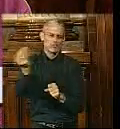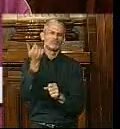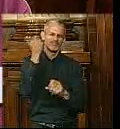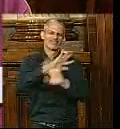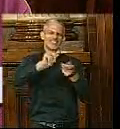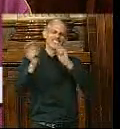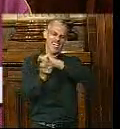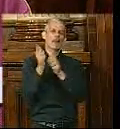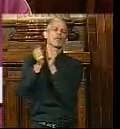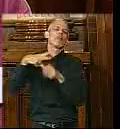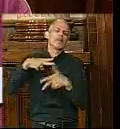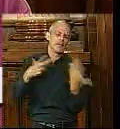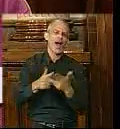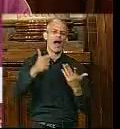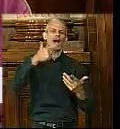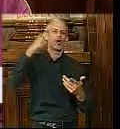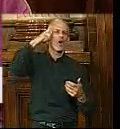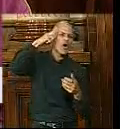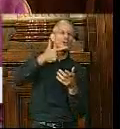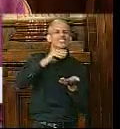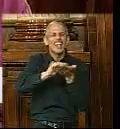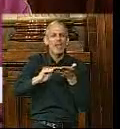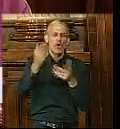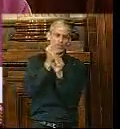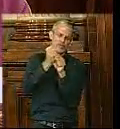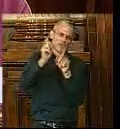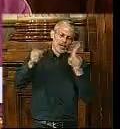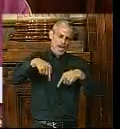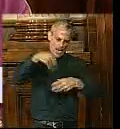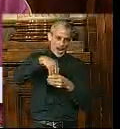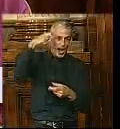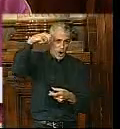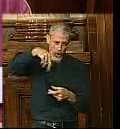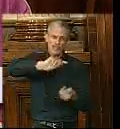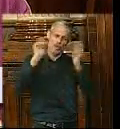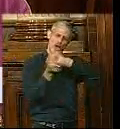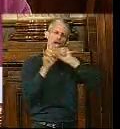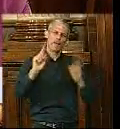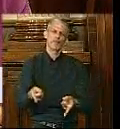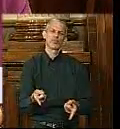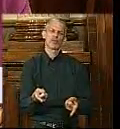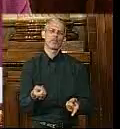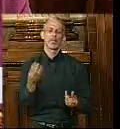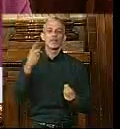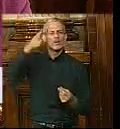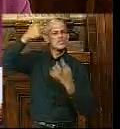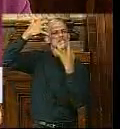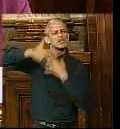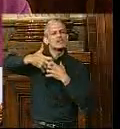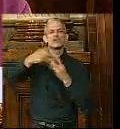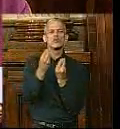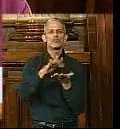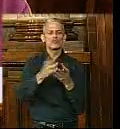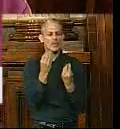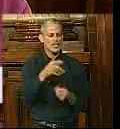cambiar al sector privado, a las senadoras y los senadores, digamos. Es ese cambio y la reflexión sobre lo que